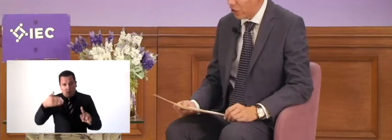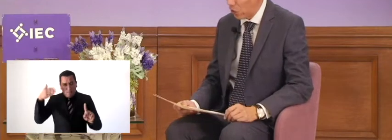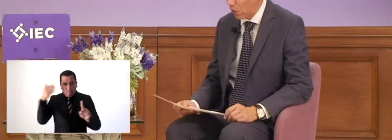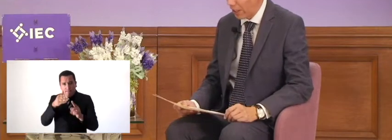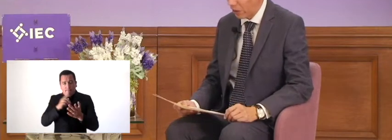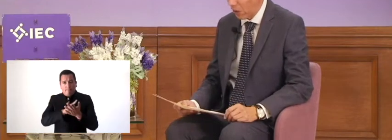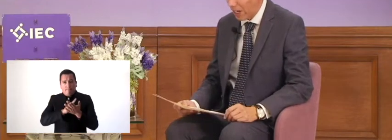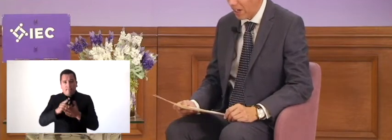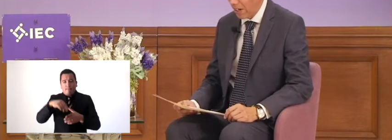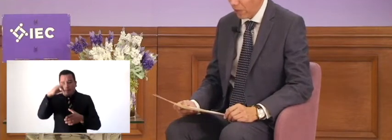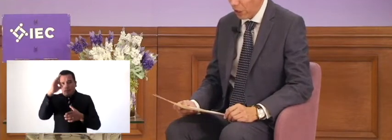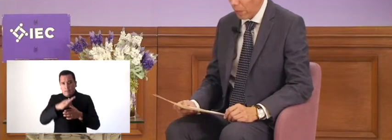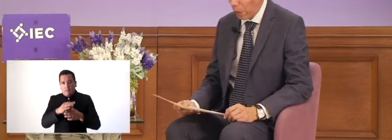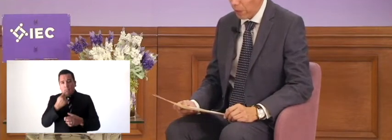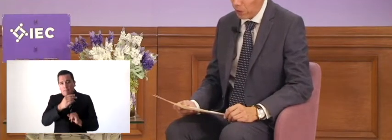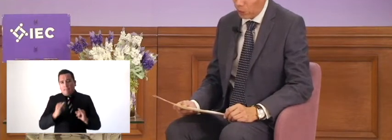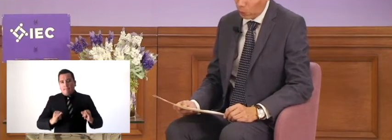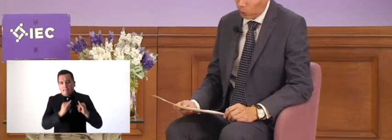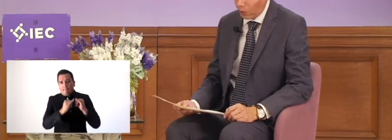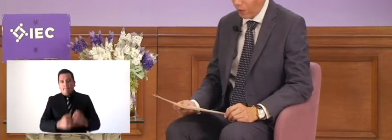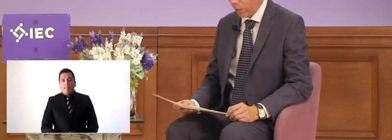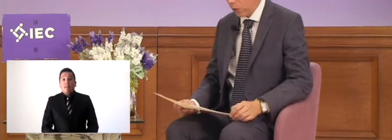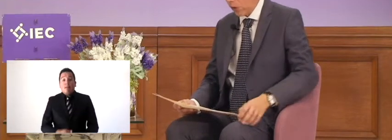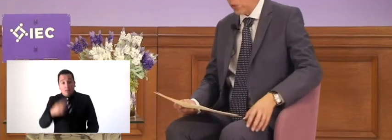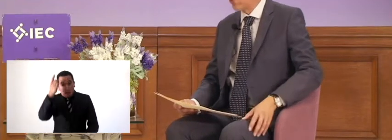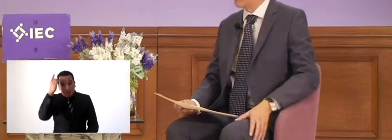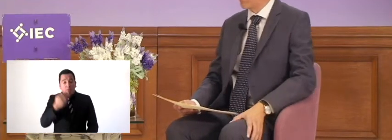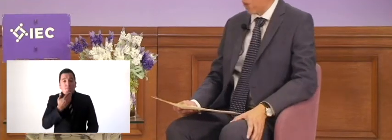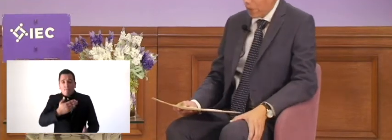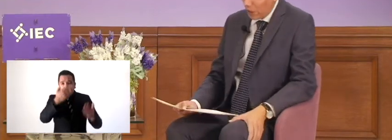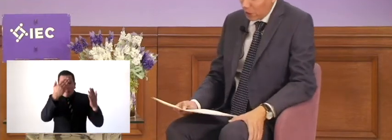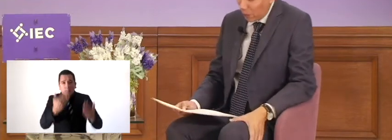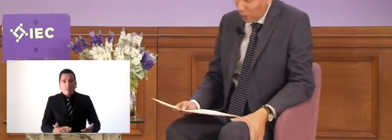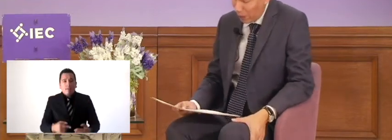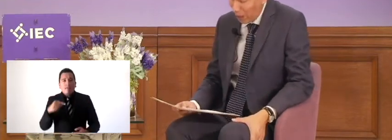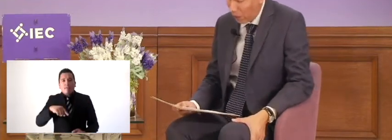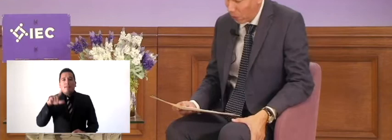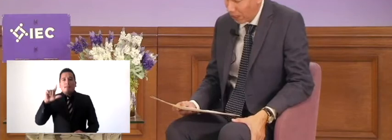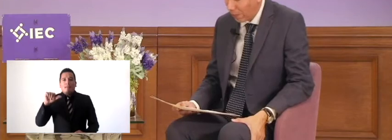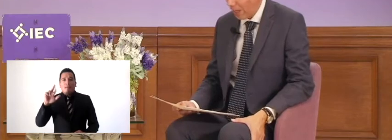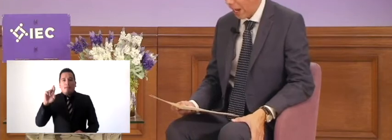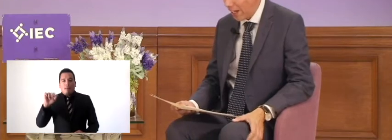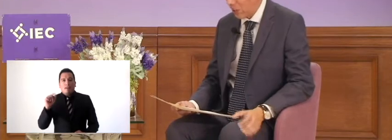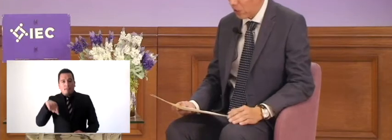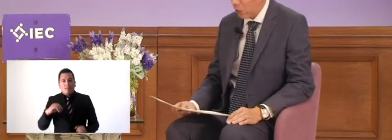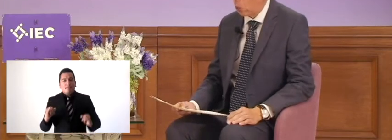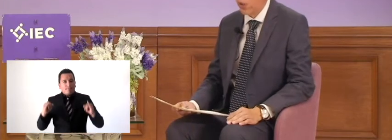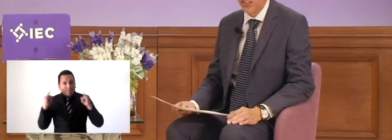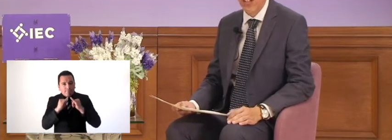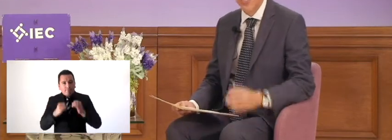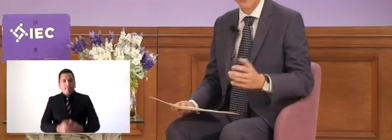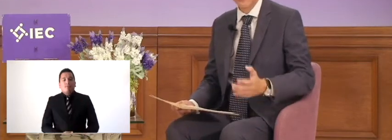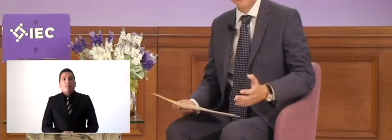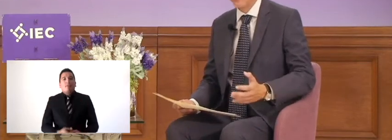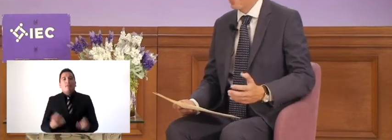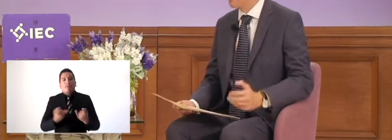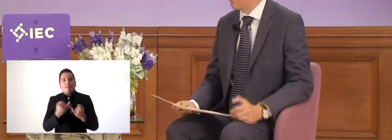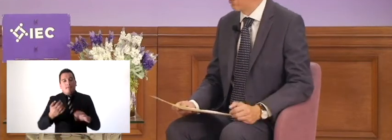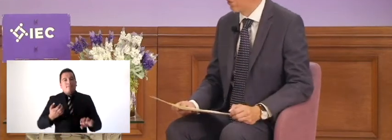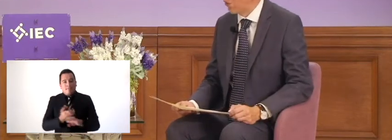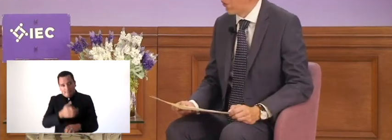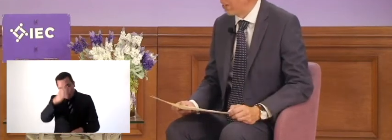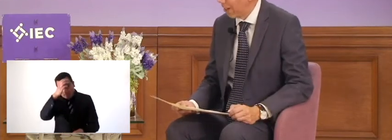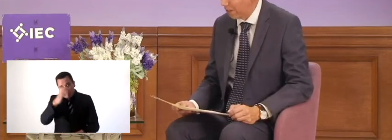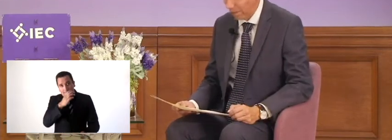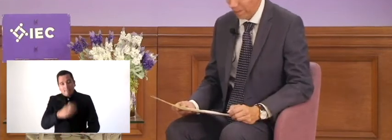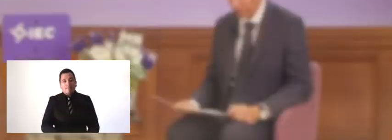de Derecho Electoral del propio instituto. Doctor Astudillo, bienvenido a este programa La Urna, a este Instituto Electoral y al Estado